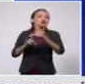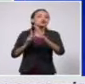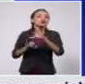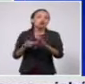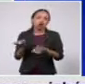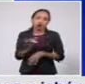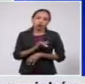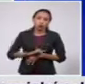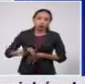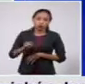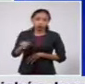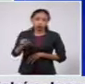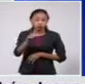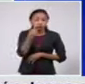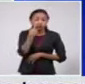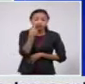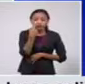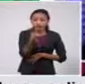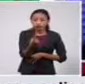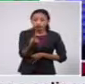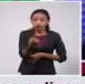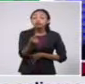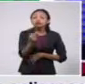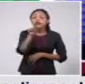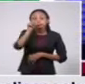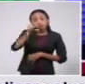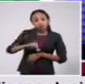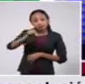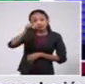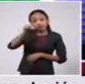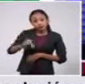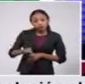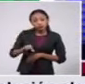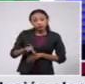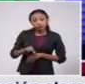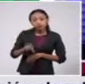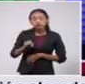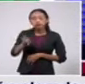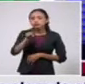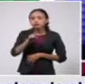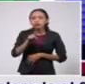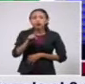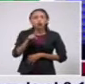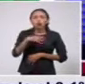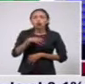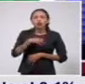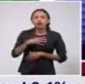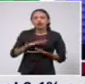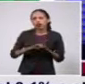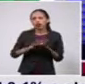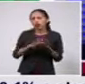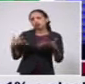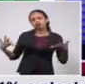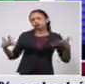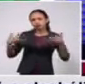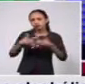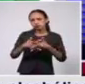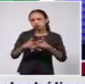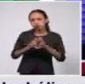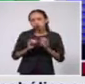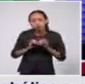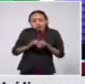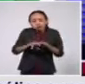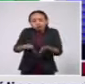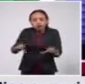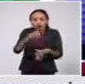Como ustedes ven, estos son casos que no tienen que ver con la transmisión en estas provincias, pero